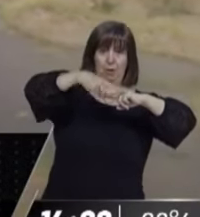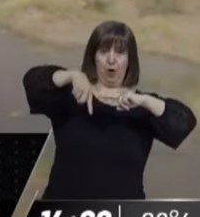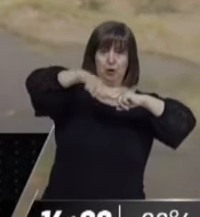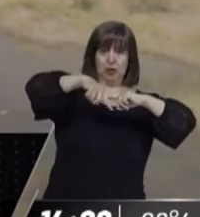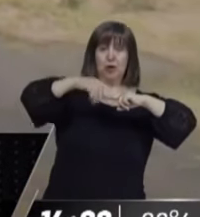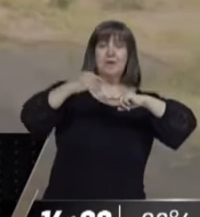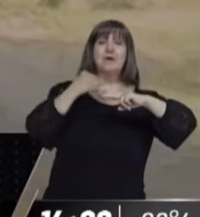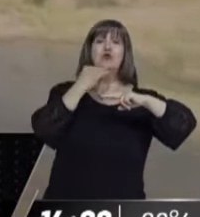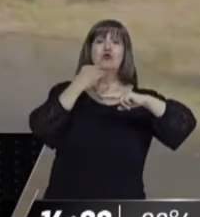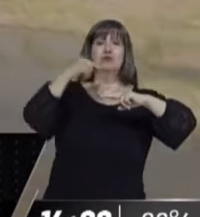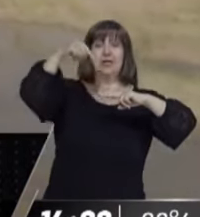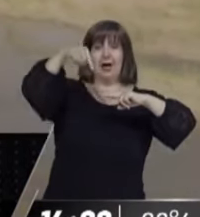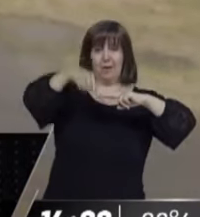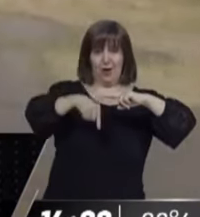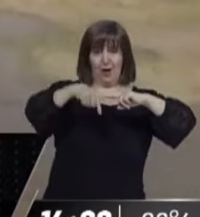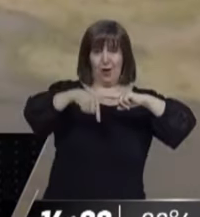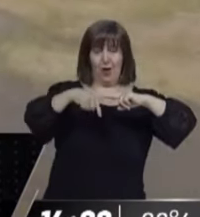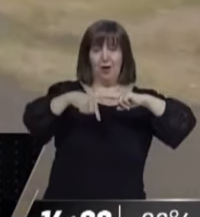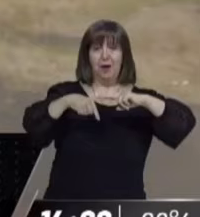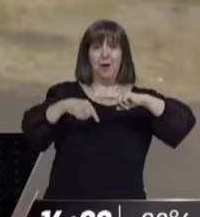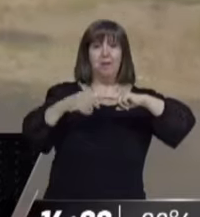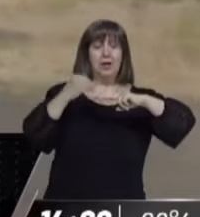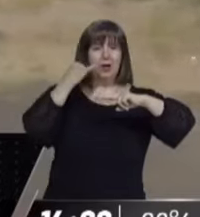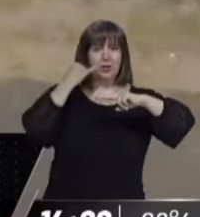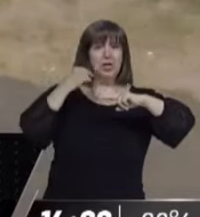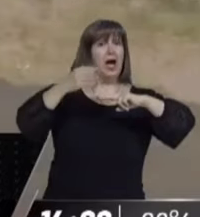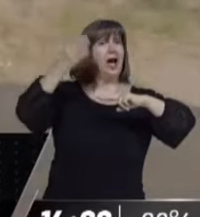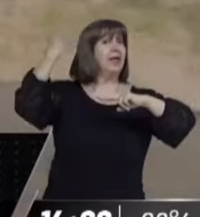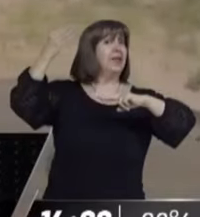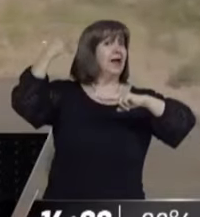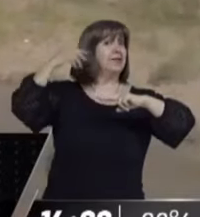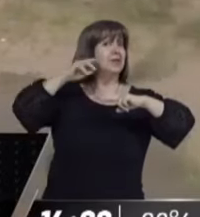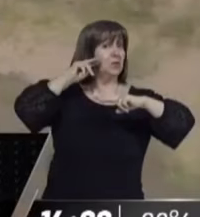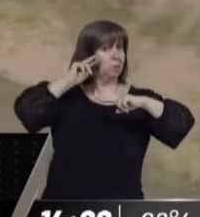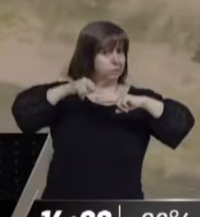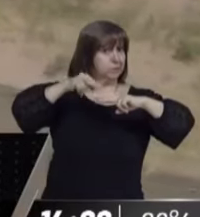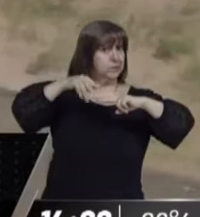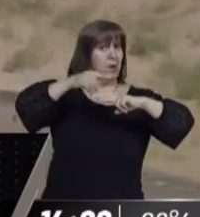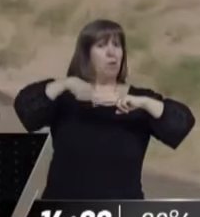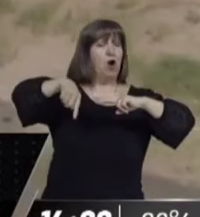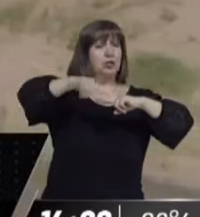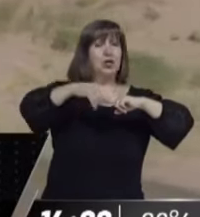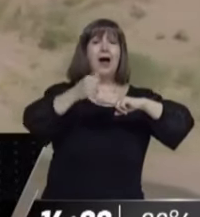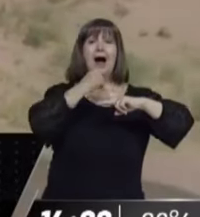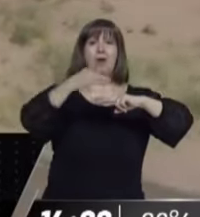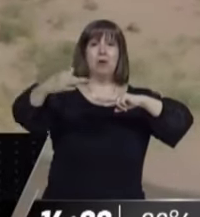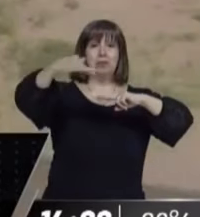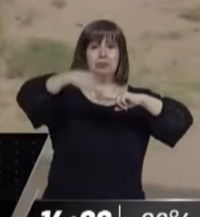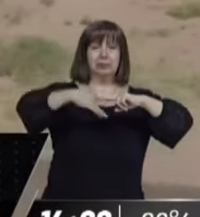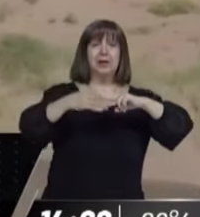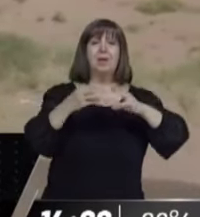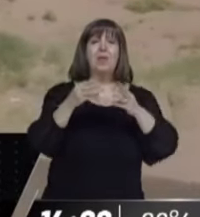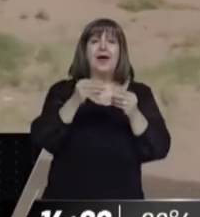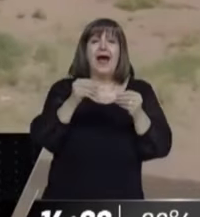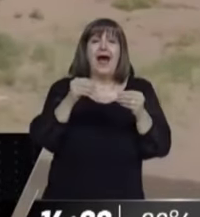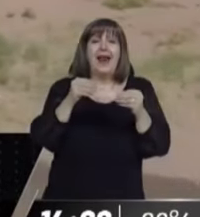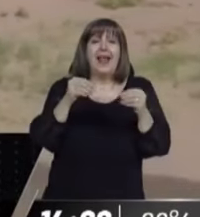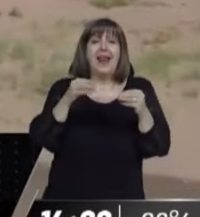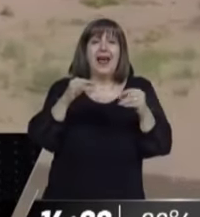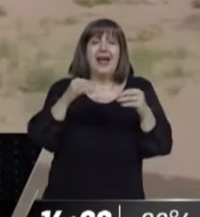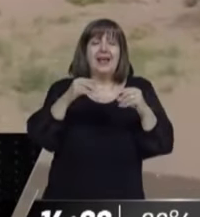No sabría decir, pero de por sí ya había pozos antes del agua, imagino ahora. Pero la arena como